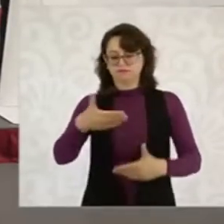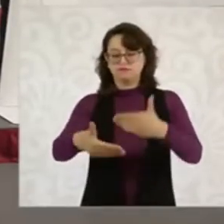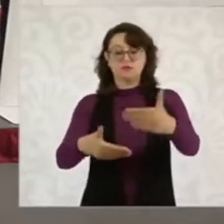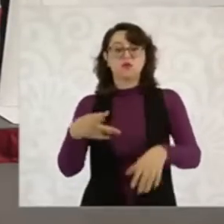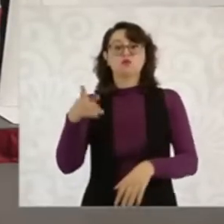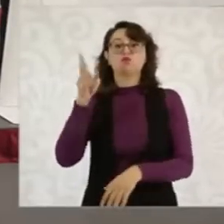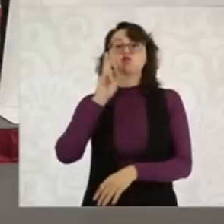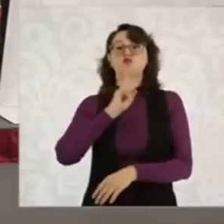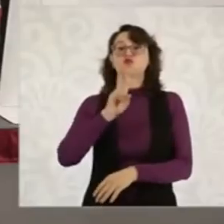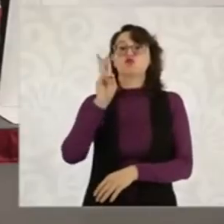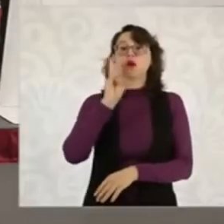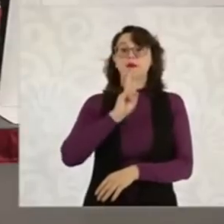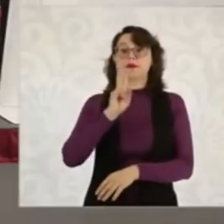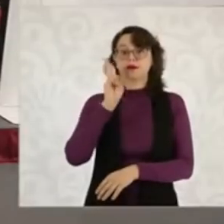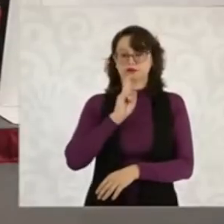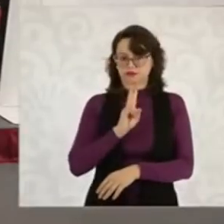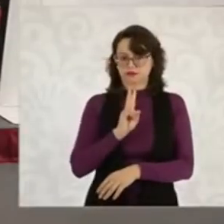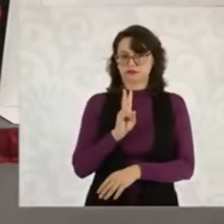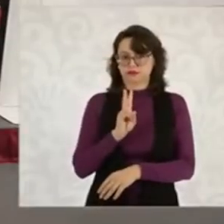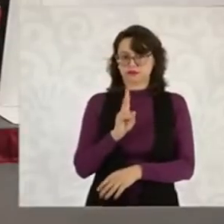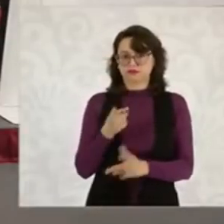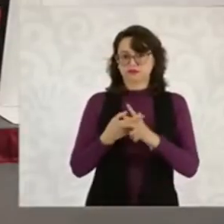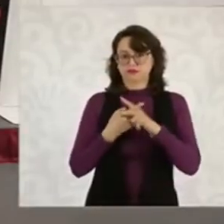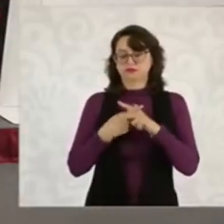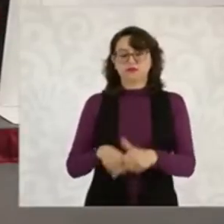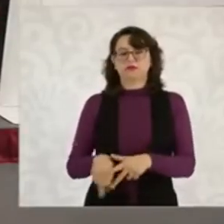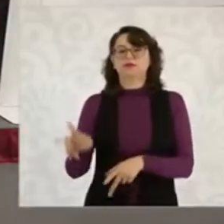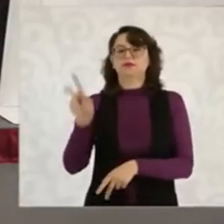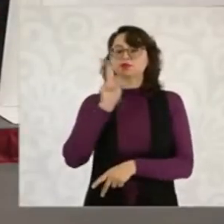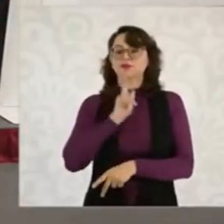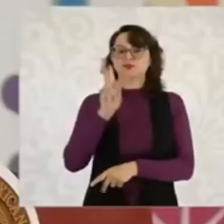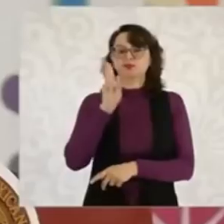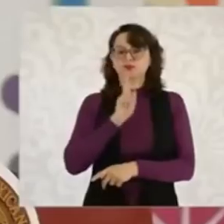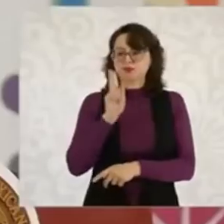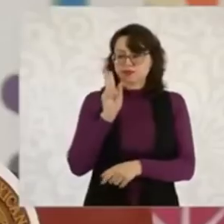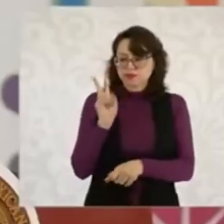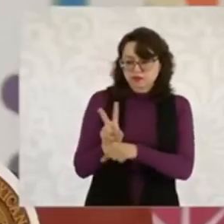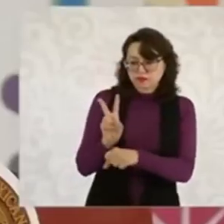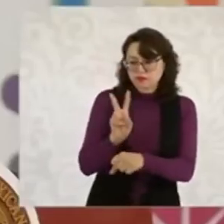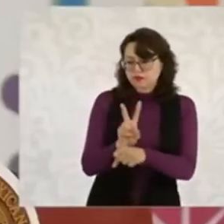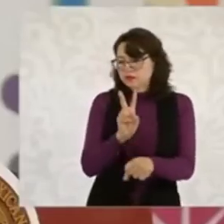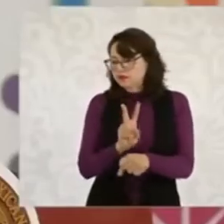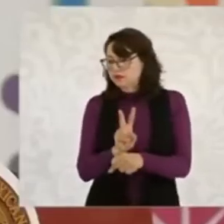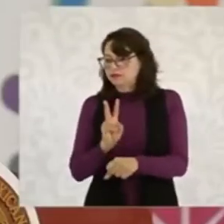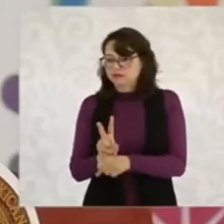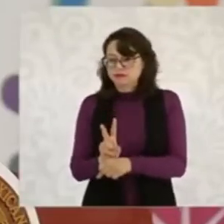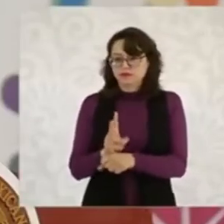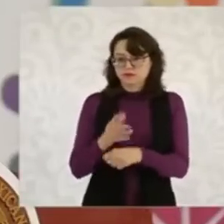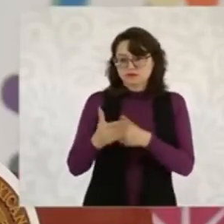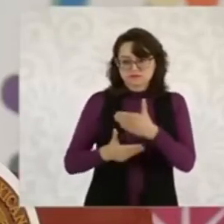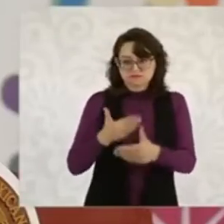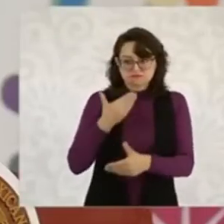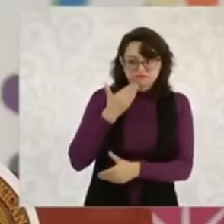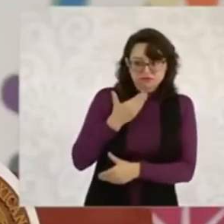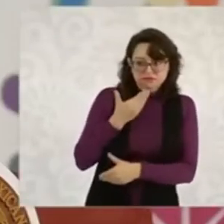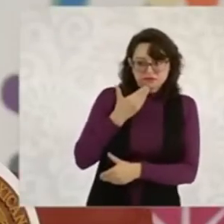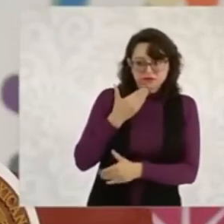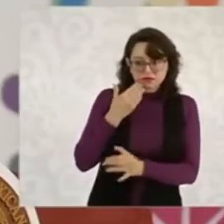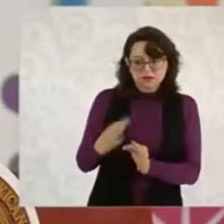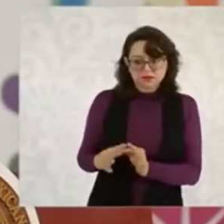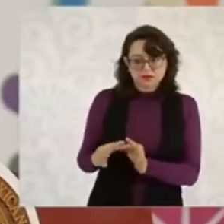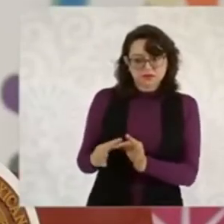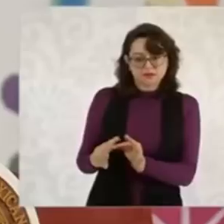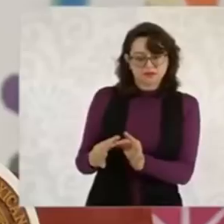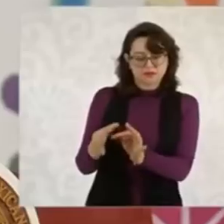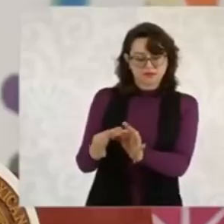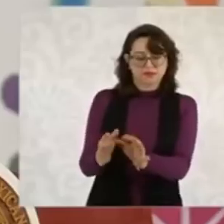justamente lo que vamos a hacer pues es dar el seguimiento de manera puntual de la implementación de la reforma. Además, lo que